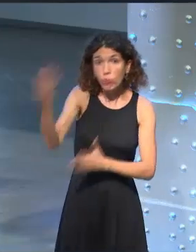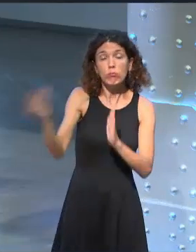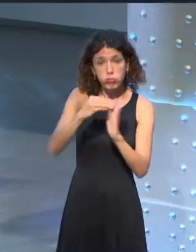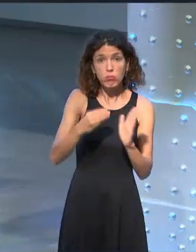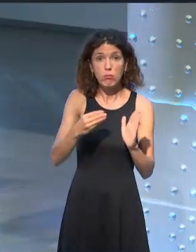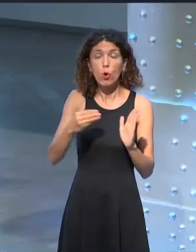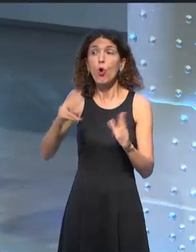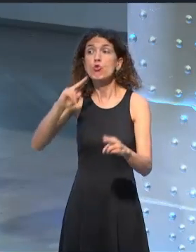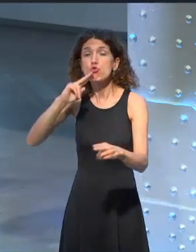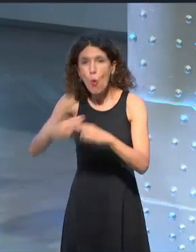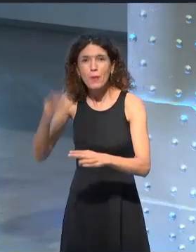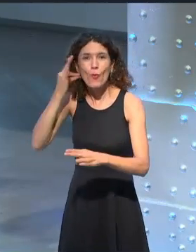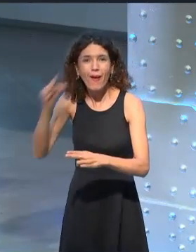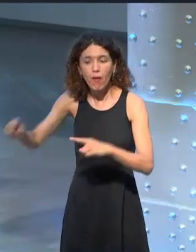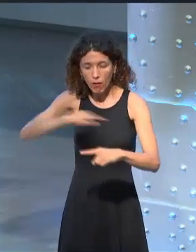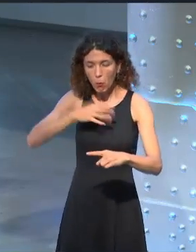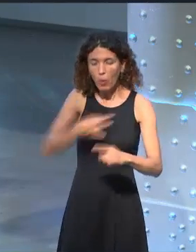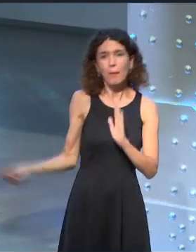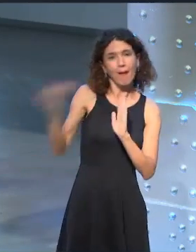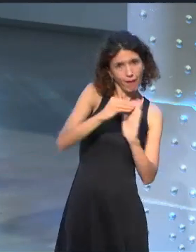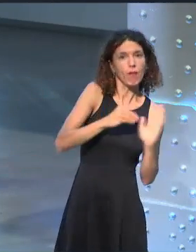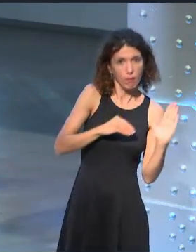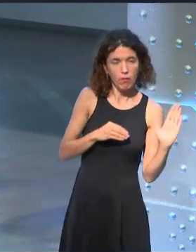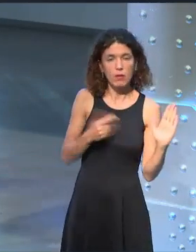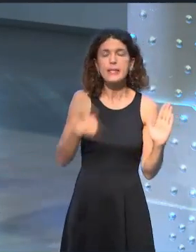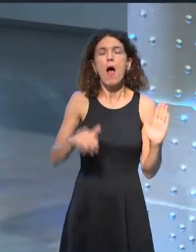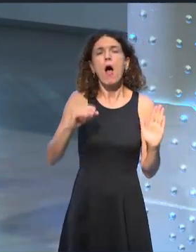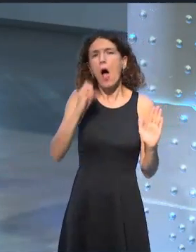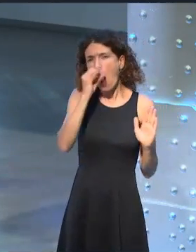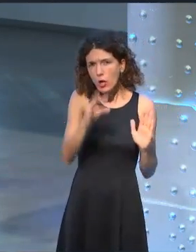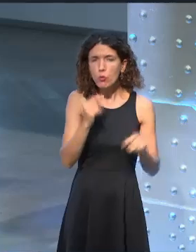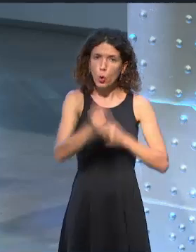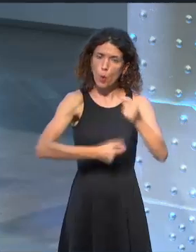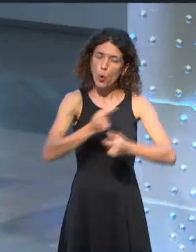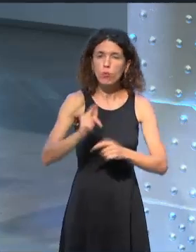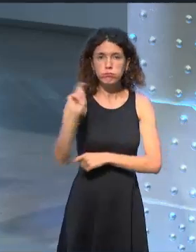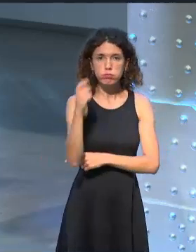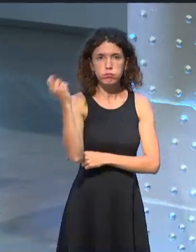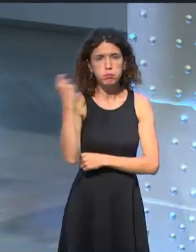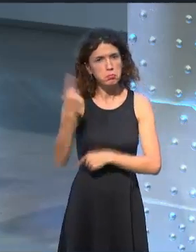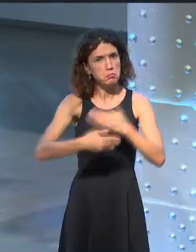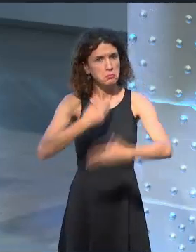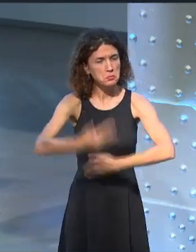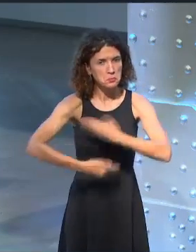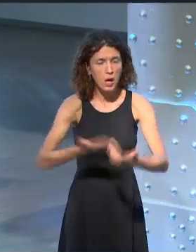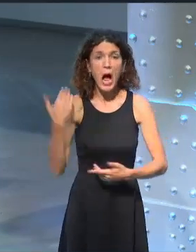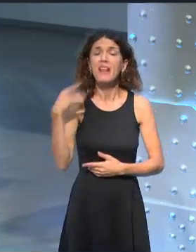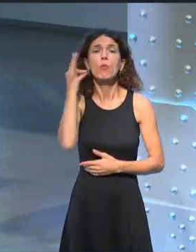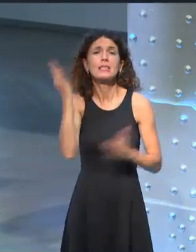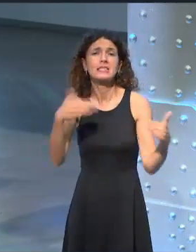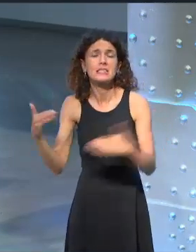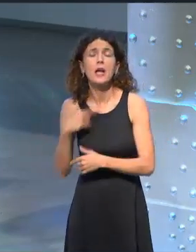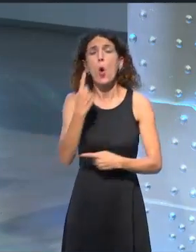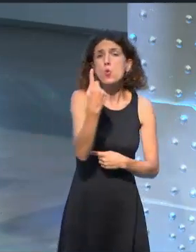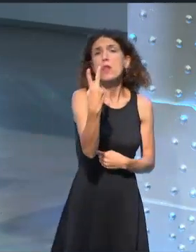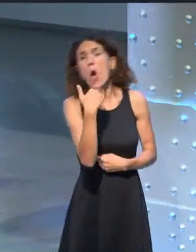vamos a dar un nombre de mujeres que pueden estar allí. Bueno, llevan ya unos cuantos años, poco a poco, me dice, oye, vamos consiguiendo. Es verdad que pues antes no había ninguna, ahora estamos